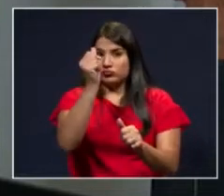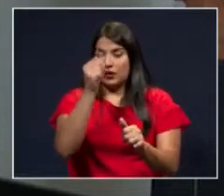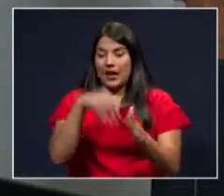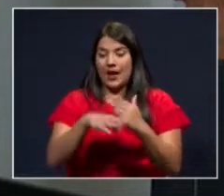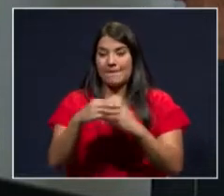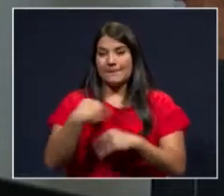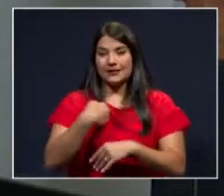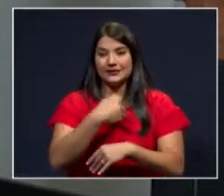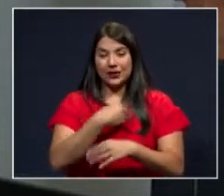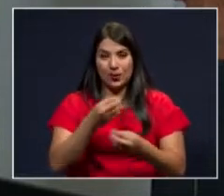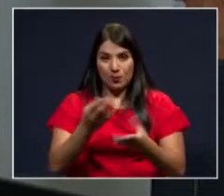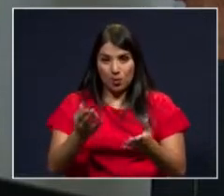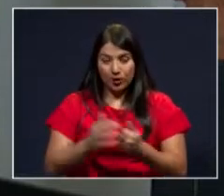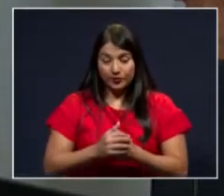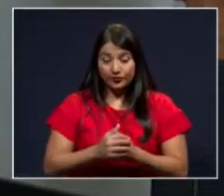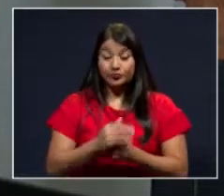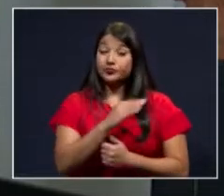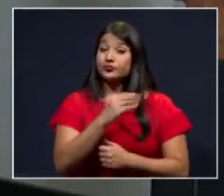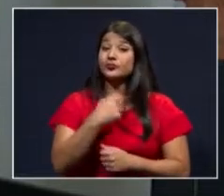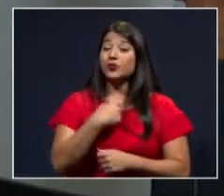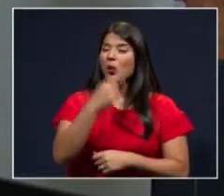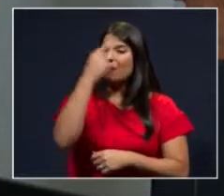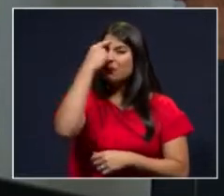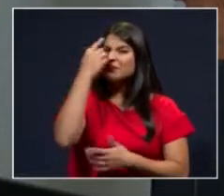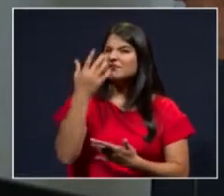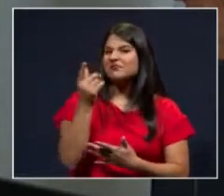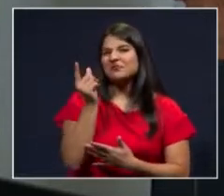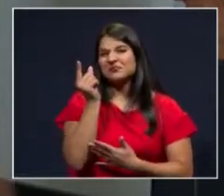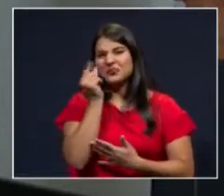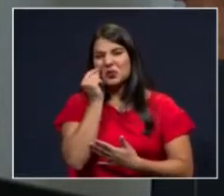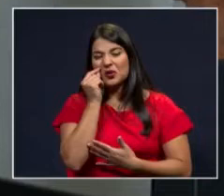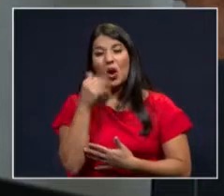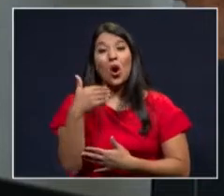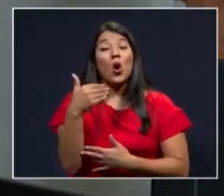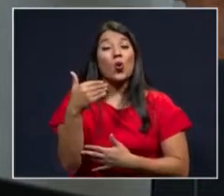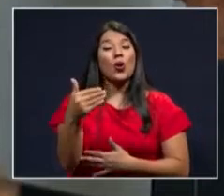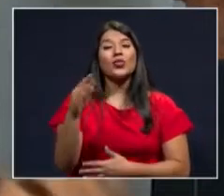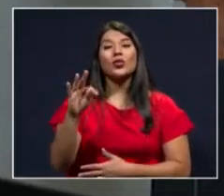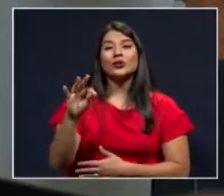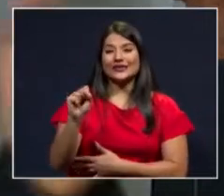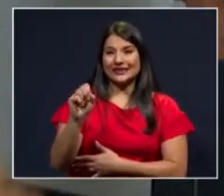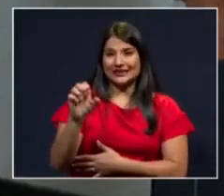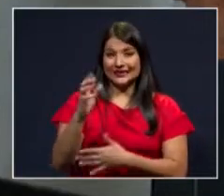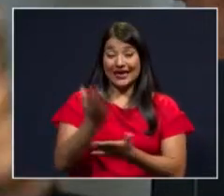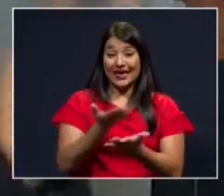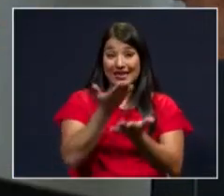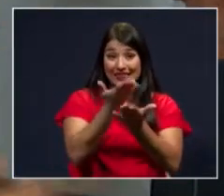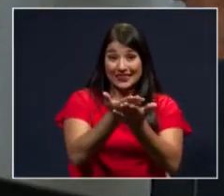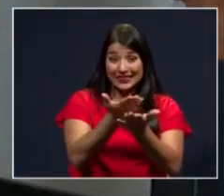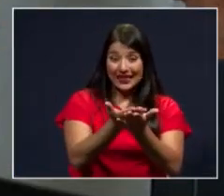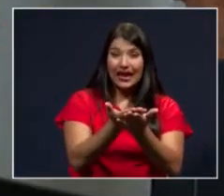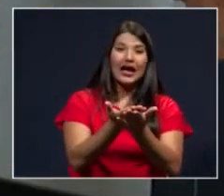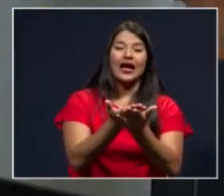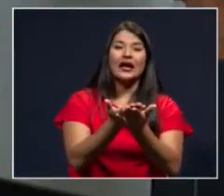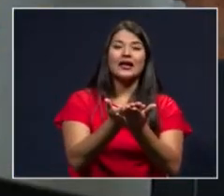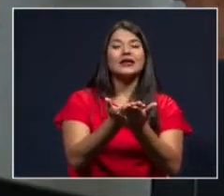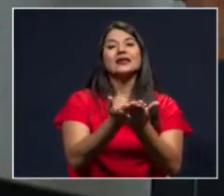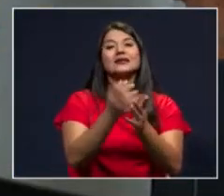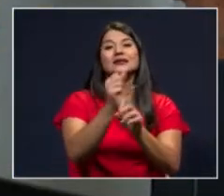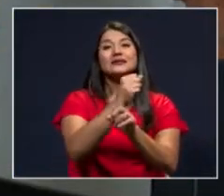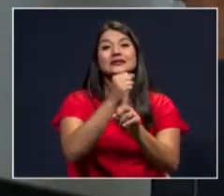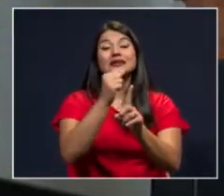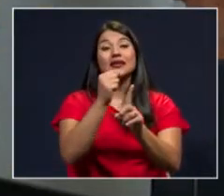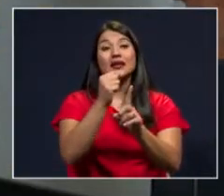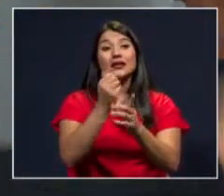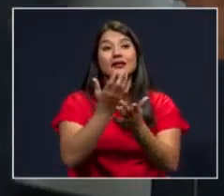Ministerio Público. Y más bien yo diría que curioso que justamente cuando el tribunal remite los casos del financiamiento de la campaña de